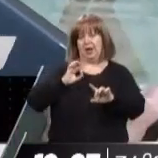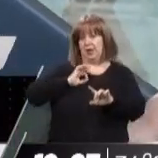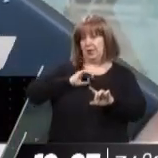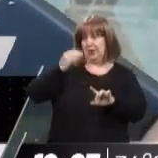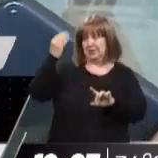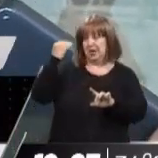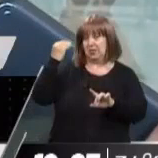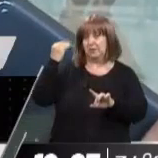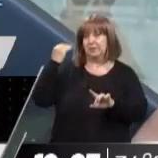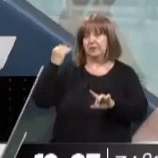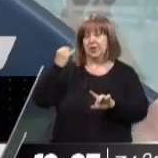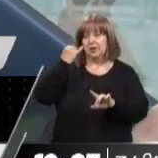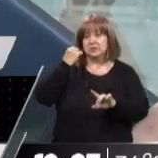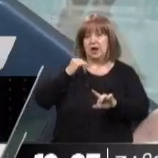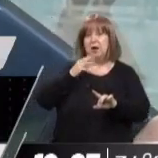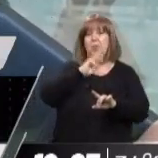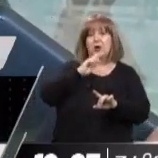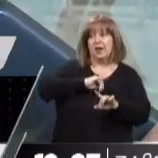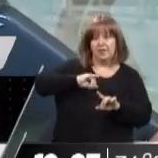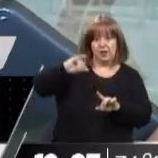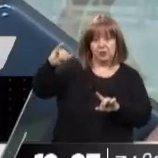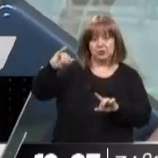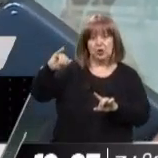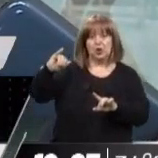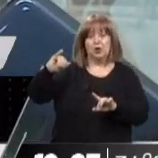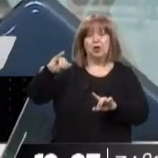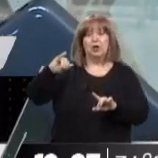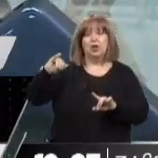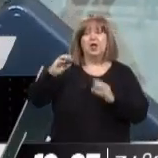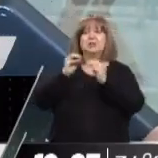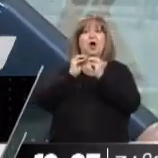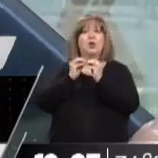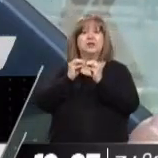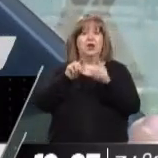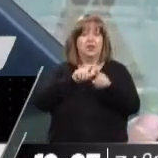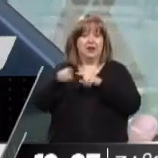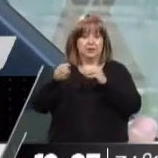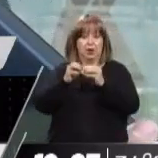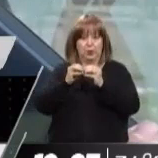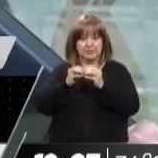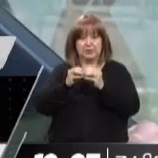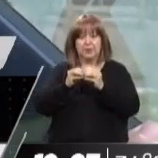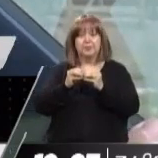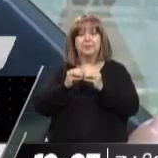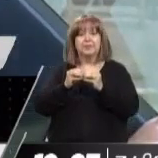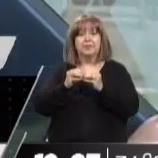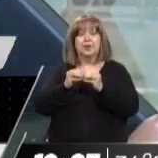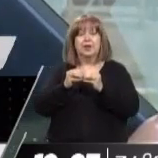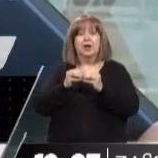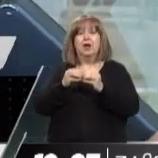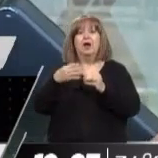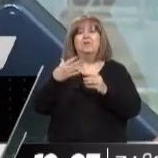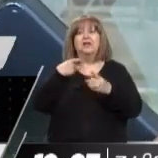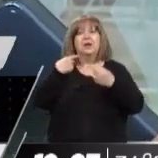pasado se radicó la denuncia, rápidamente se elevó a juicio esa causa y estaba para realizar el